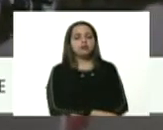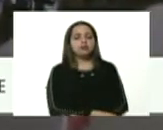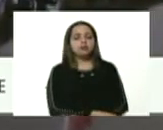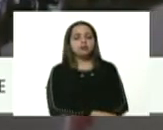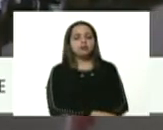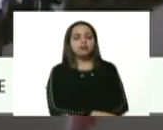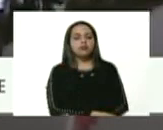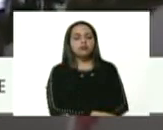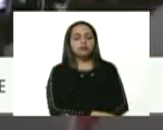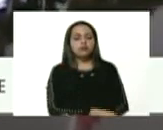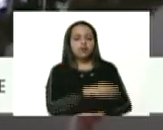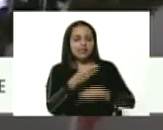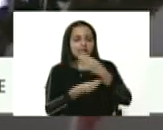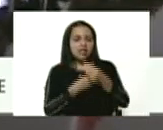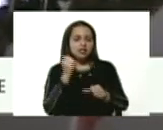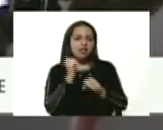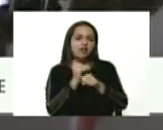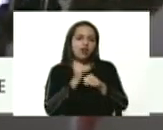Habrá obras importantes